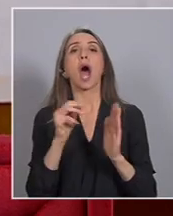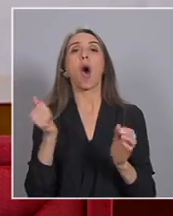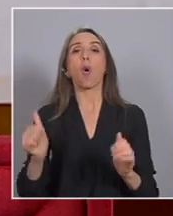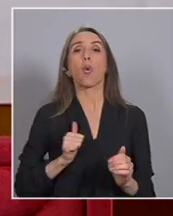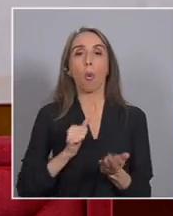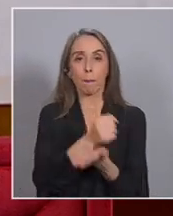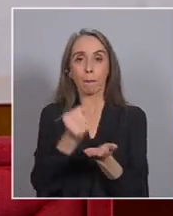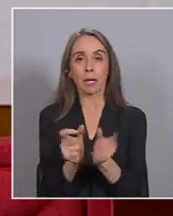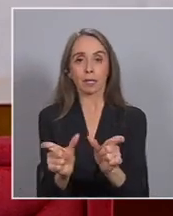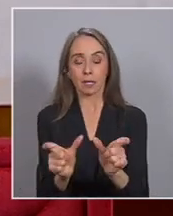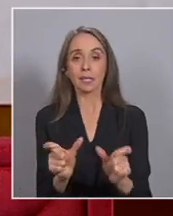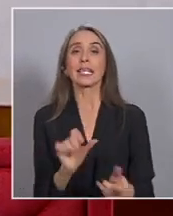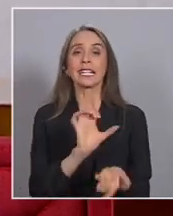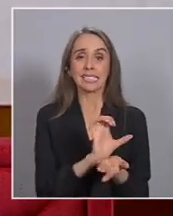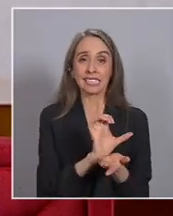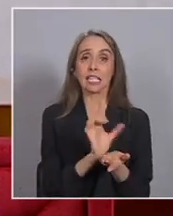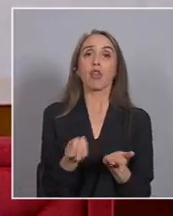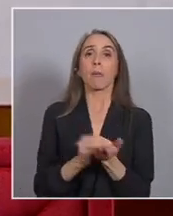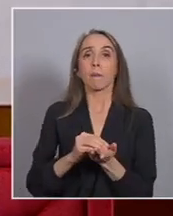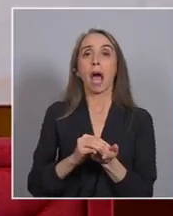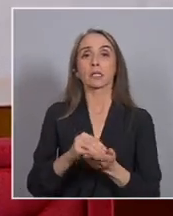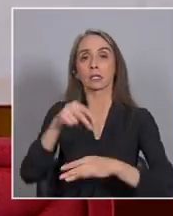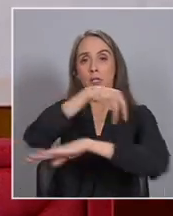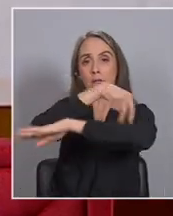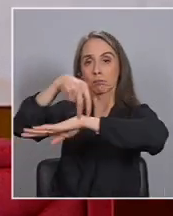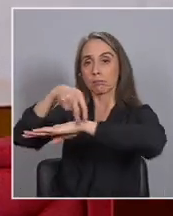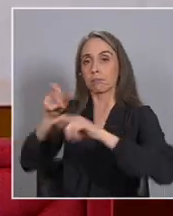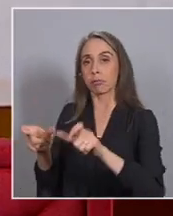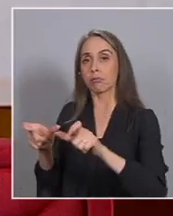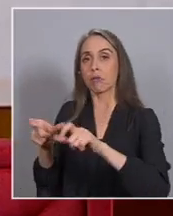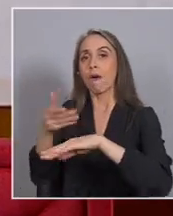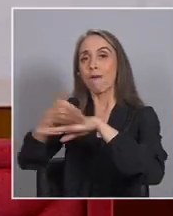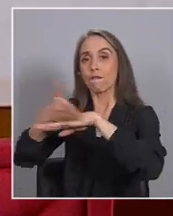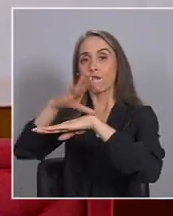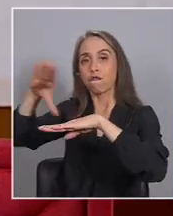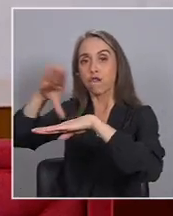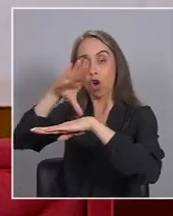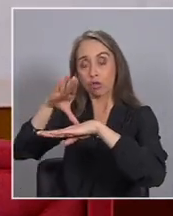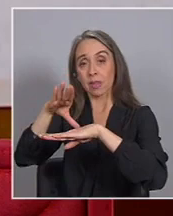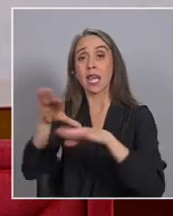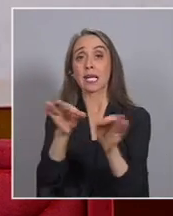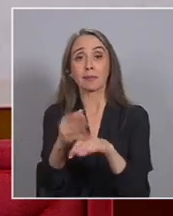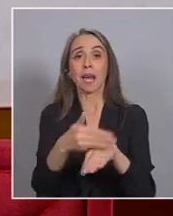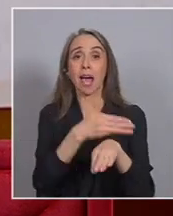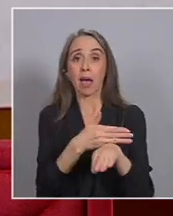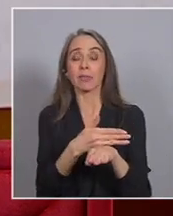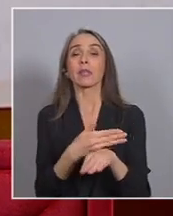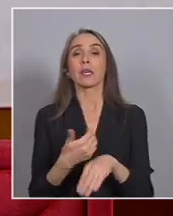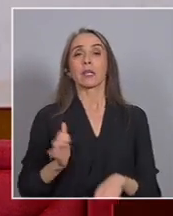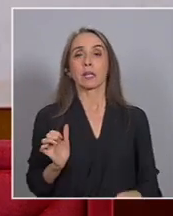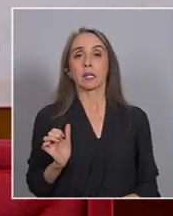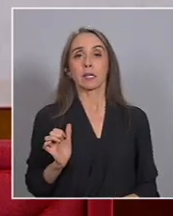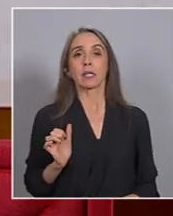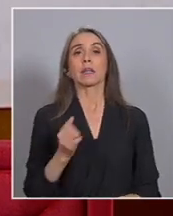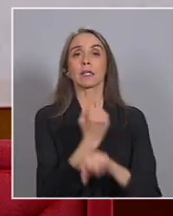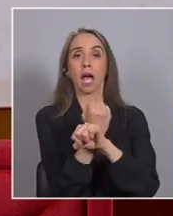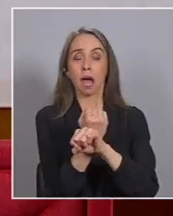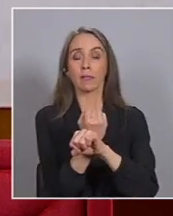fortalecer la respuesta y la presencia del Estado en la frontera, también, como decía antes, con la colaboración de las policías y las Fuerzas